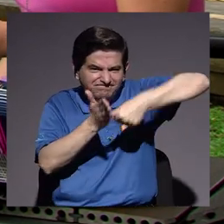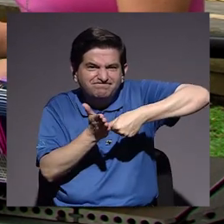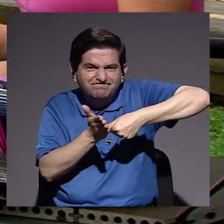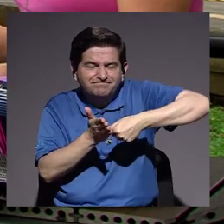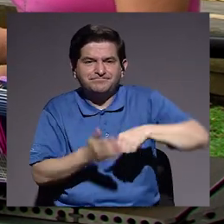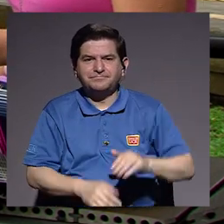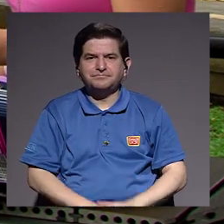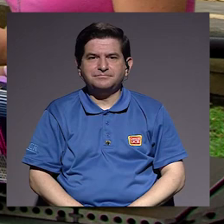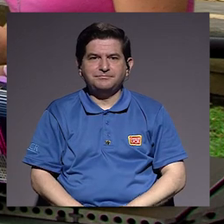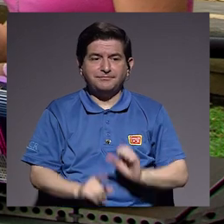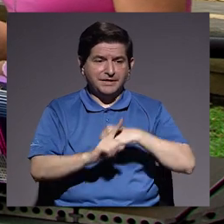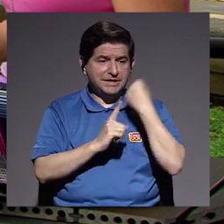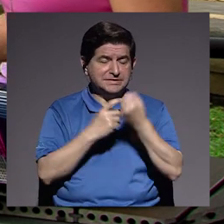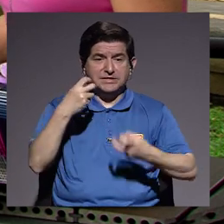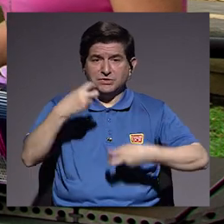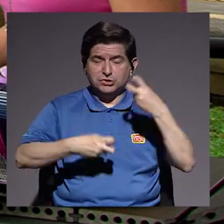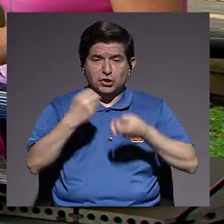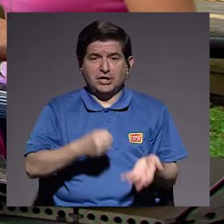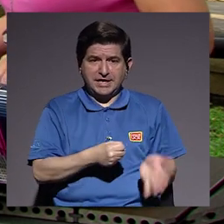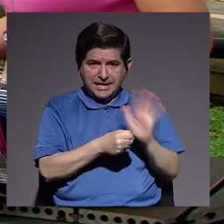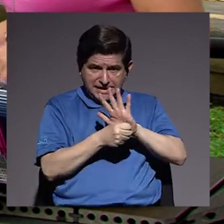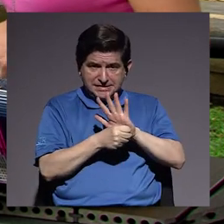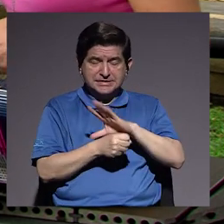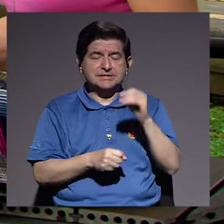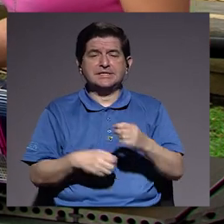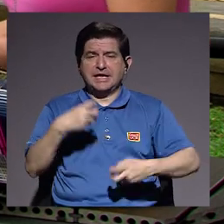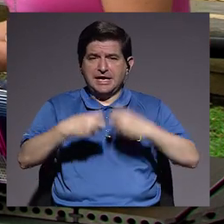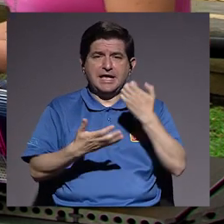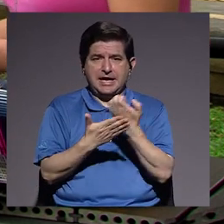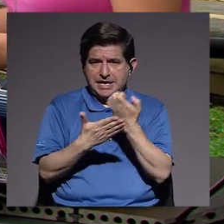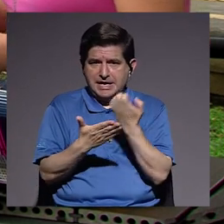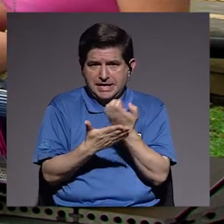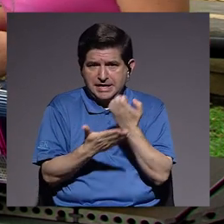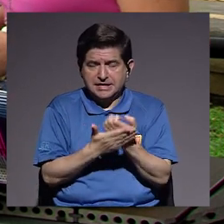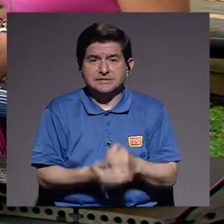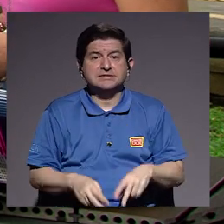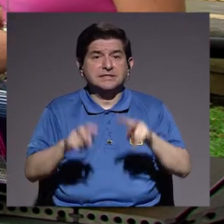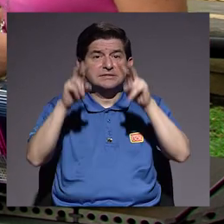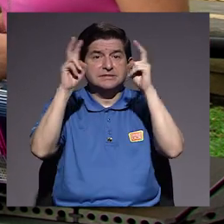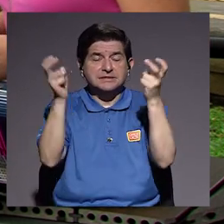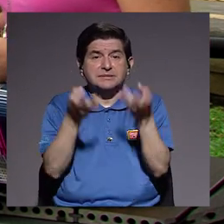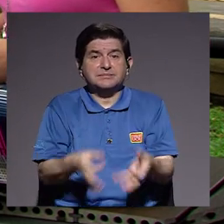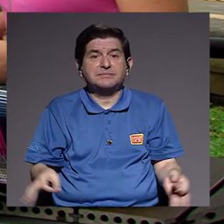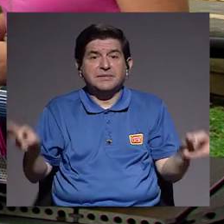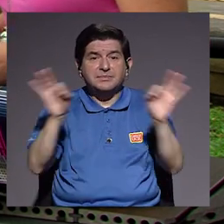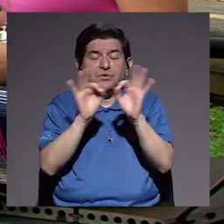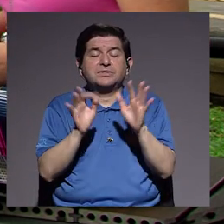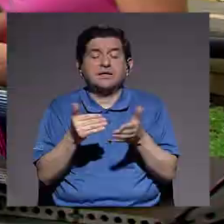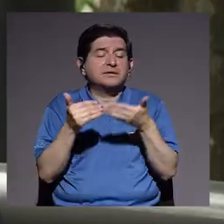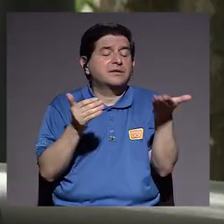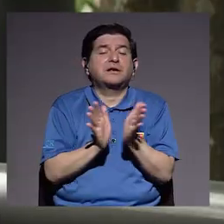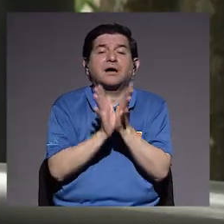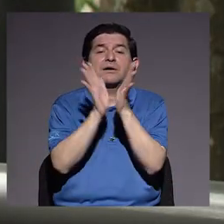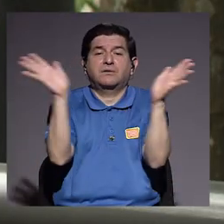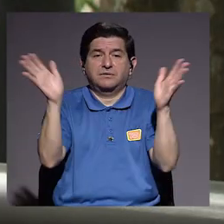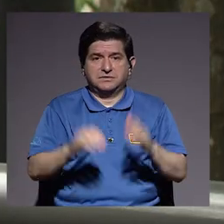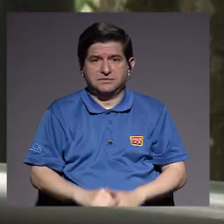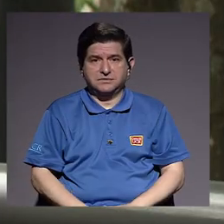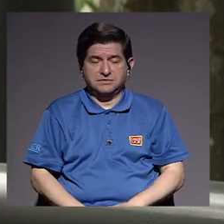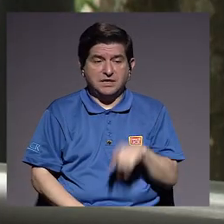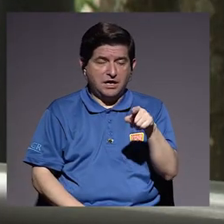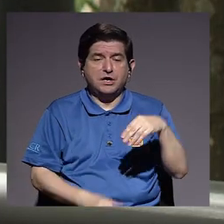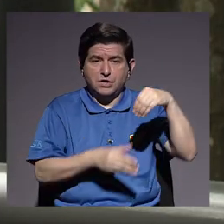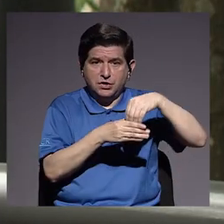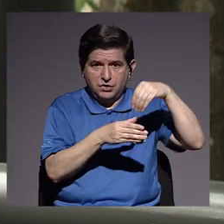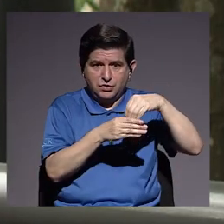COVID y la crisis económica es el tema de la importancia de lo público, ¿no? Y lo público se nutre con impuestos. Es así,